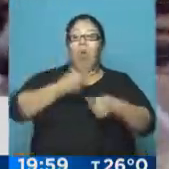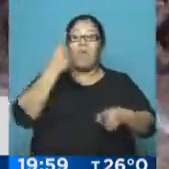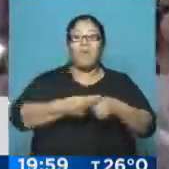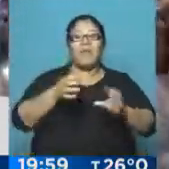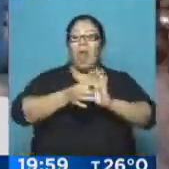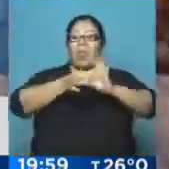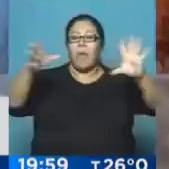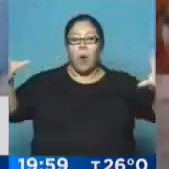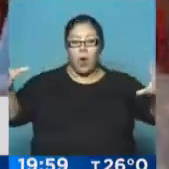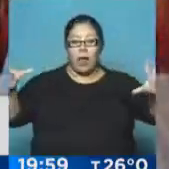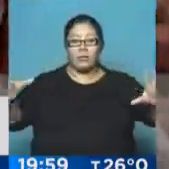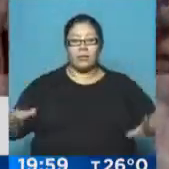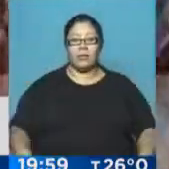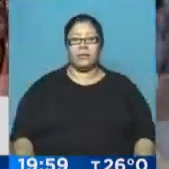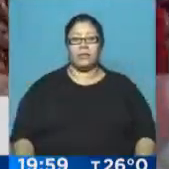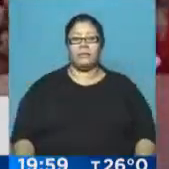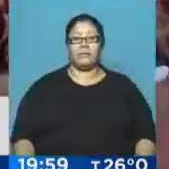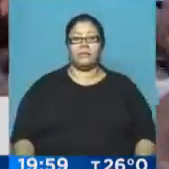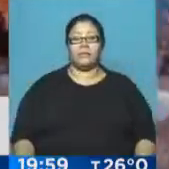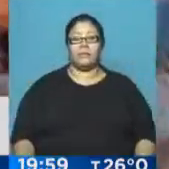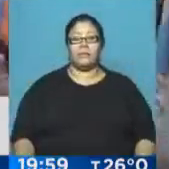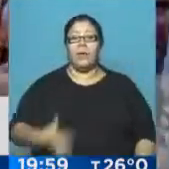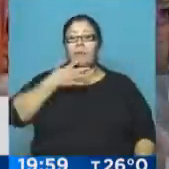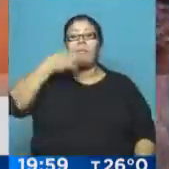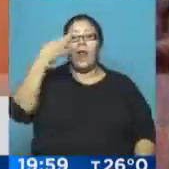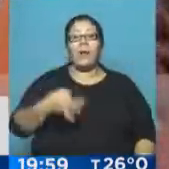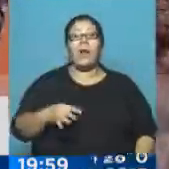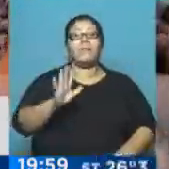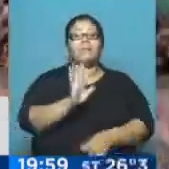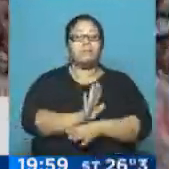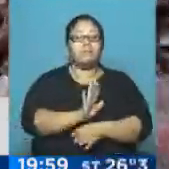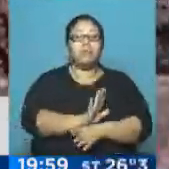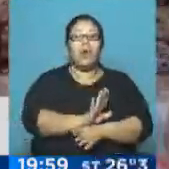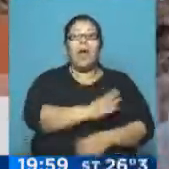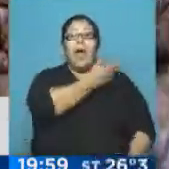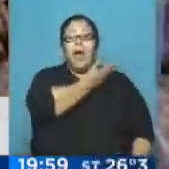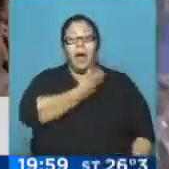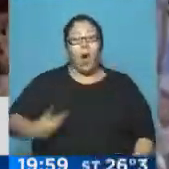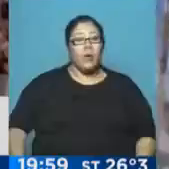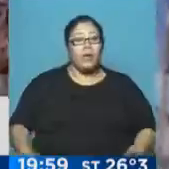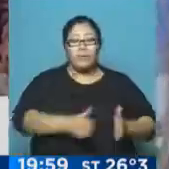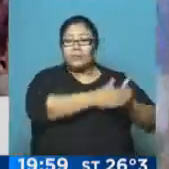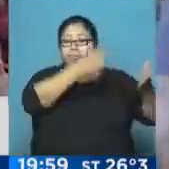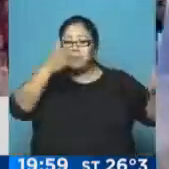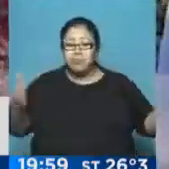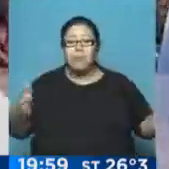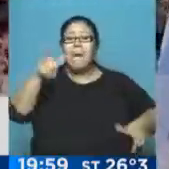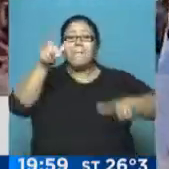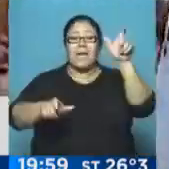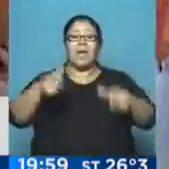democracia. Porque sin dudas, esta ha sido una década ganada para el conjunto de todos los